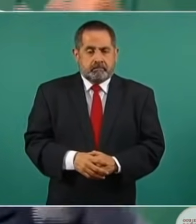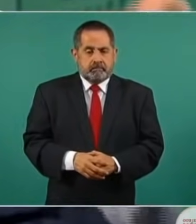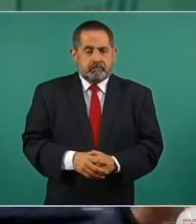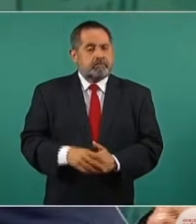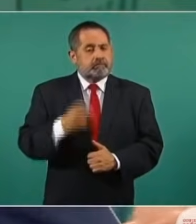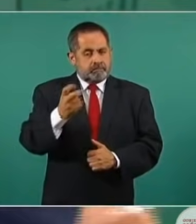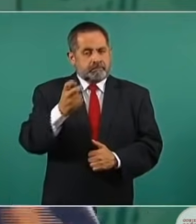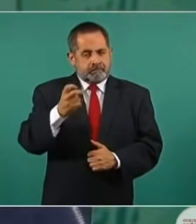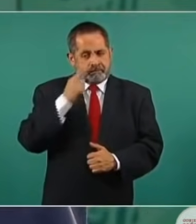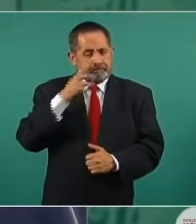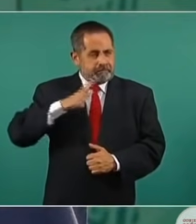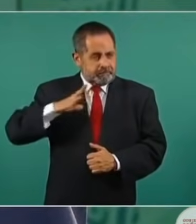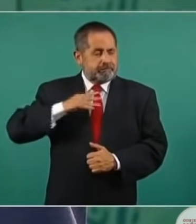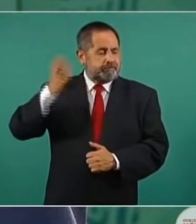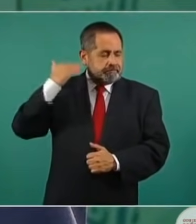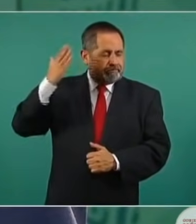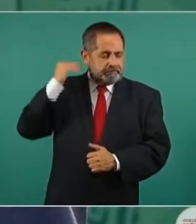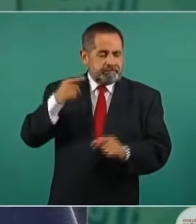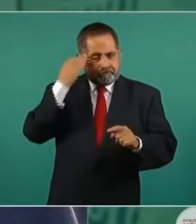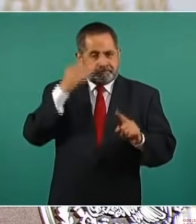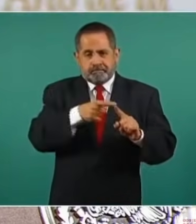Eso era lo que existía.